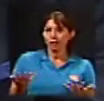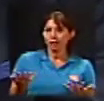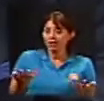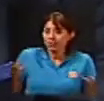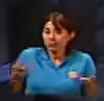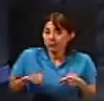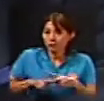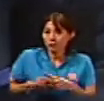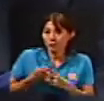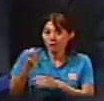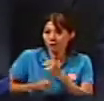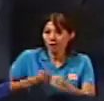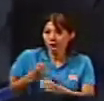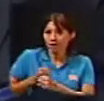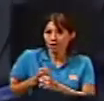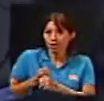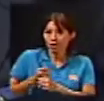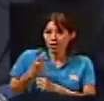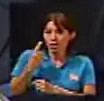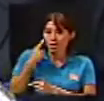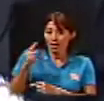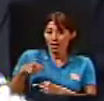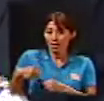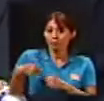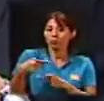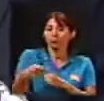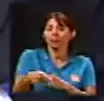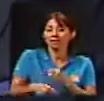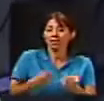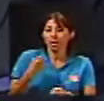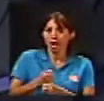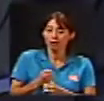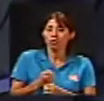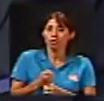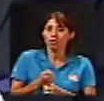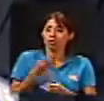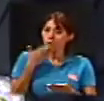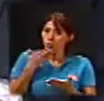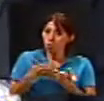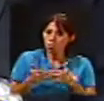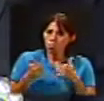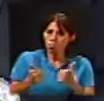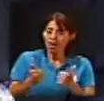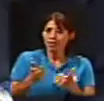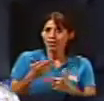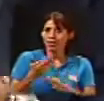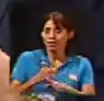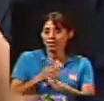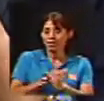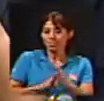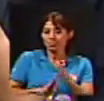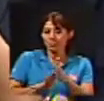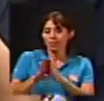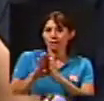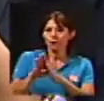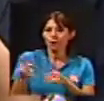Para el próximo año, lo que tenemos adelante, vamos a tener un buen crecimiento. Primero,